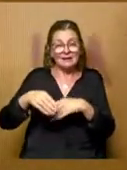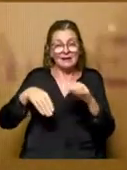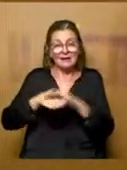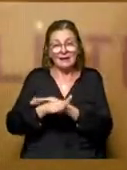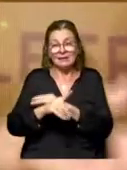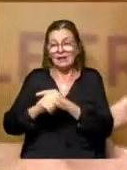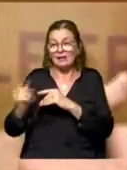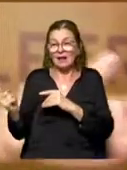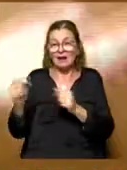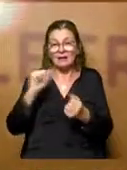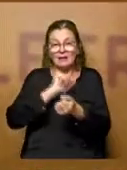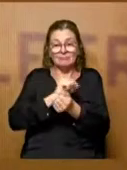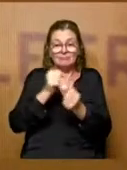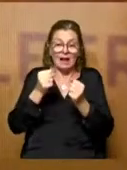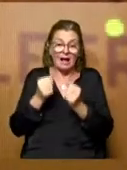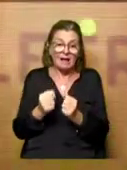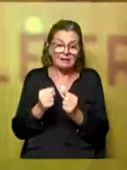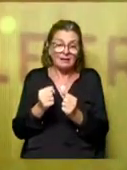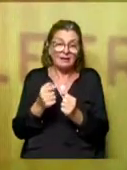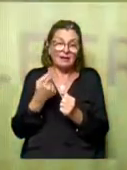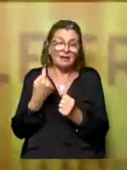de la privación de la libertad,